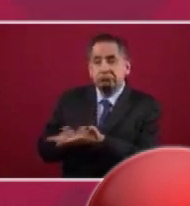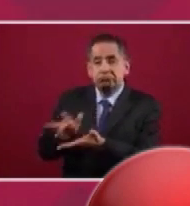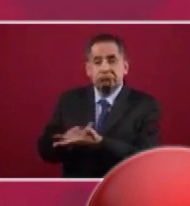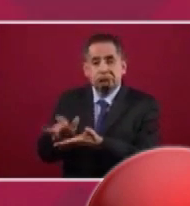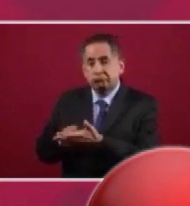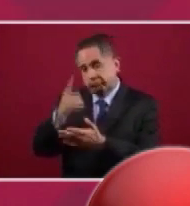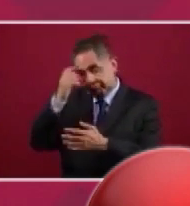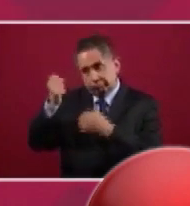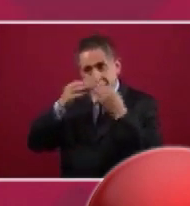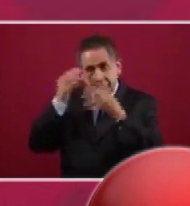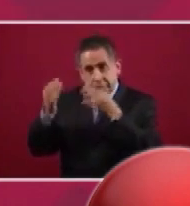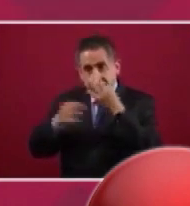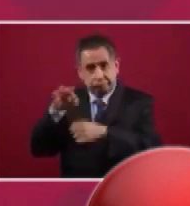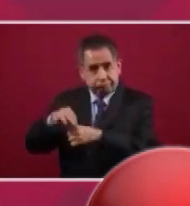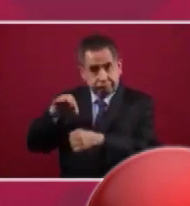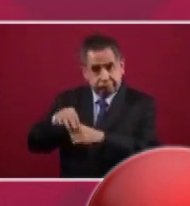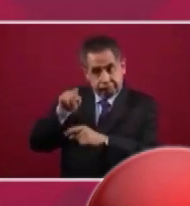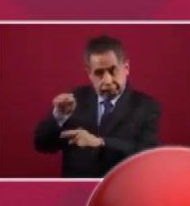y